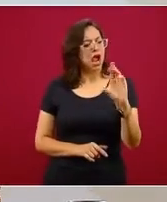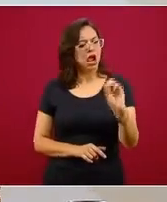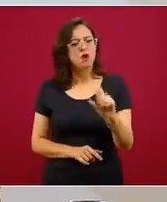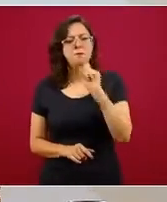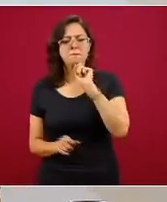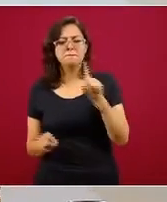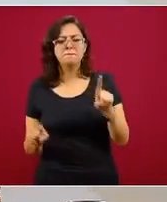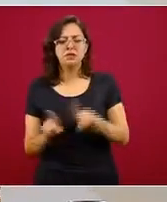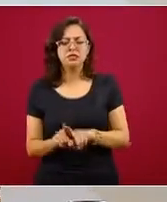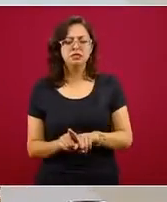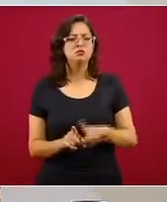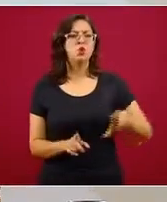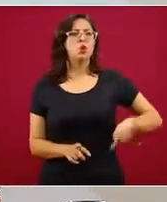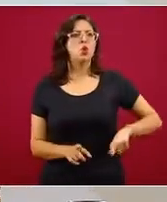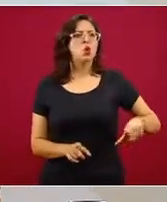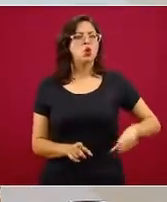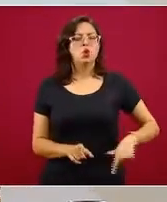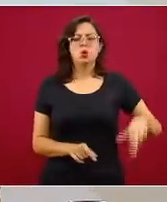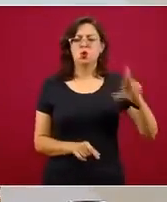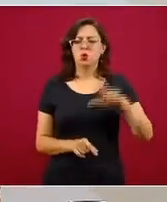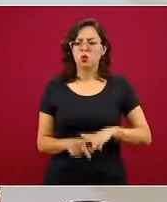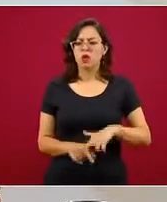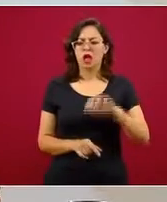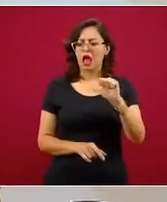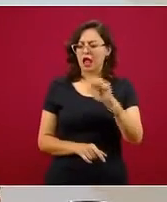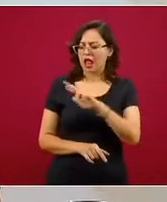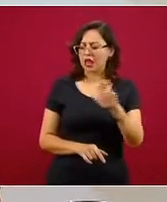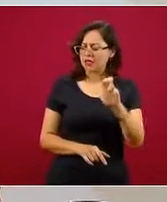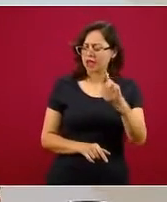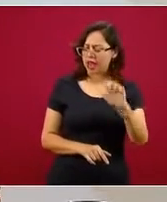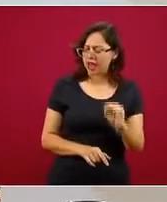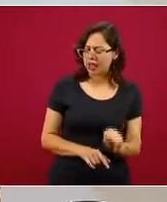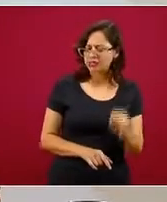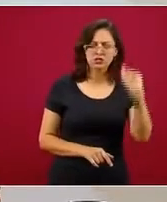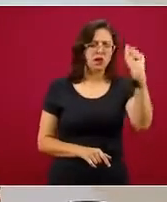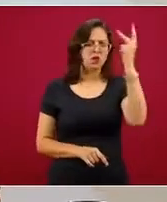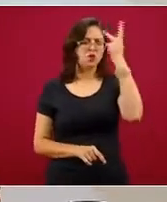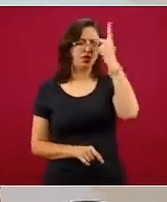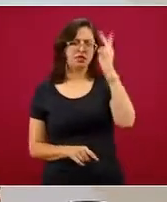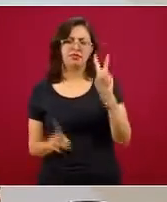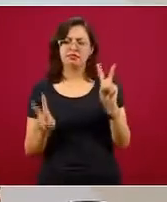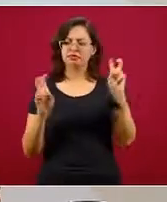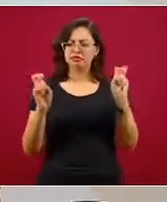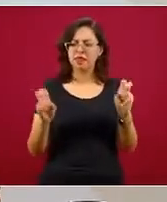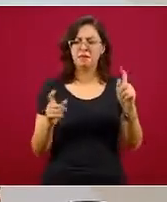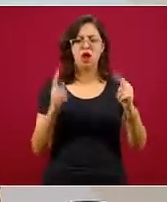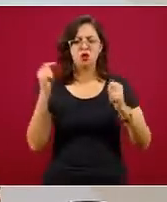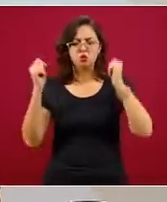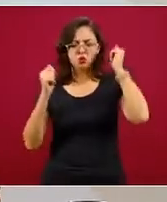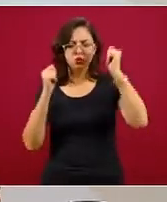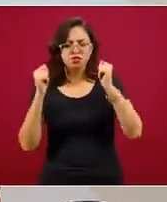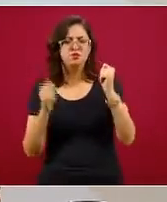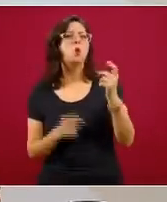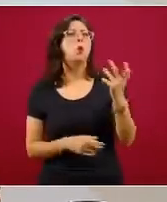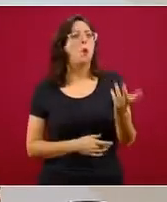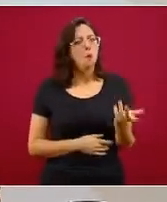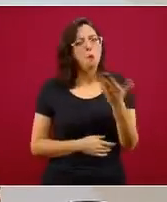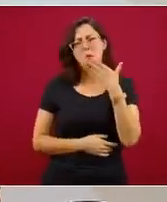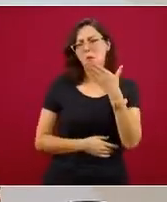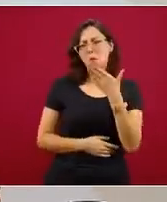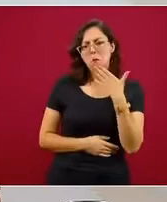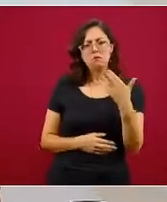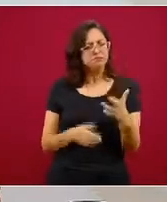gobernador de Carreras de San Luis Potosí, un tema sobre turismo, etcétera. Entonces fue muy productiva la reunión.